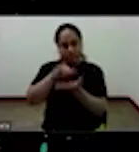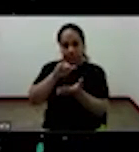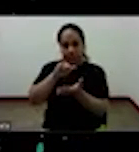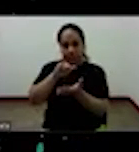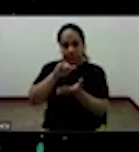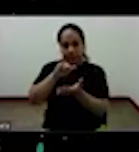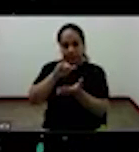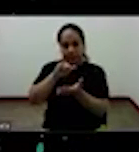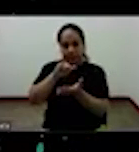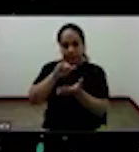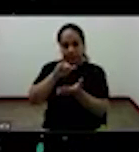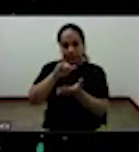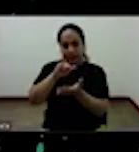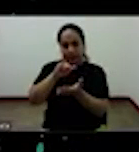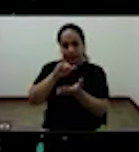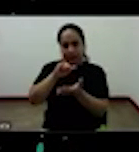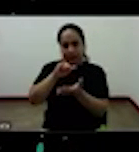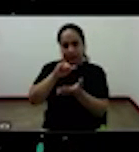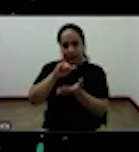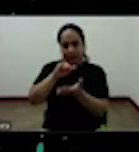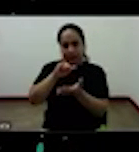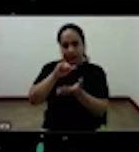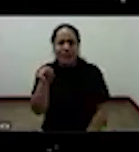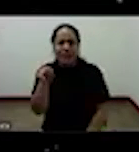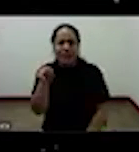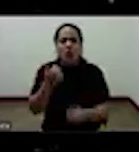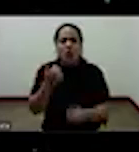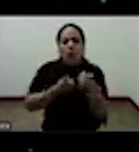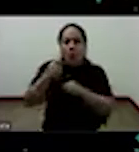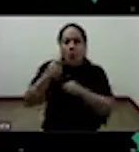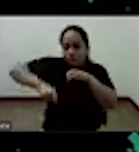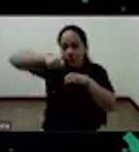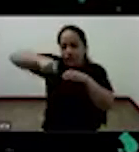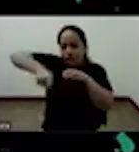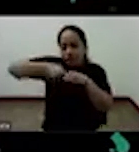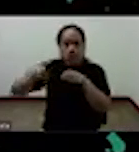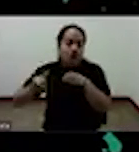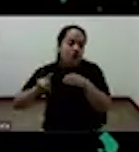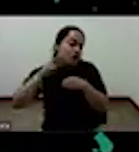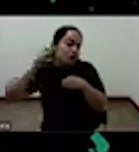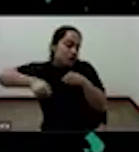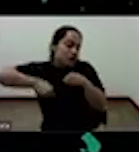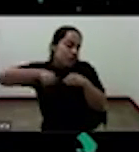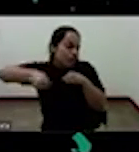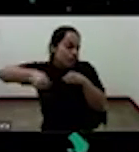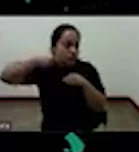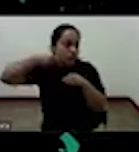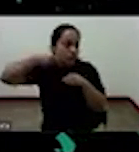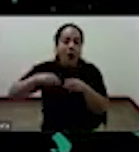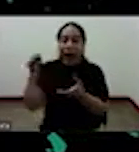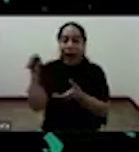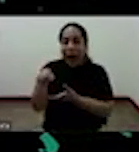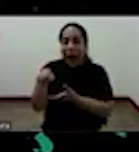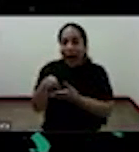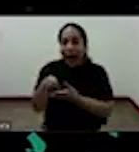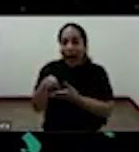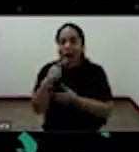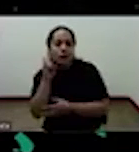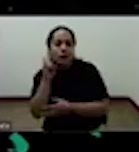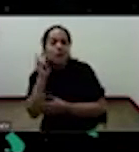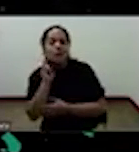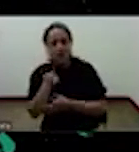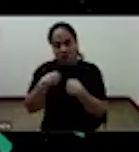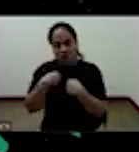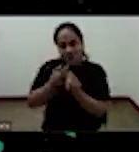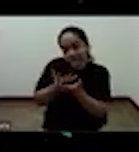pequeño divertimento sobre las cajas de música. Y con esto estoy sugiriendo una cierta escucha musical un